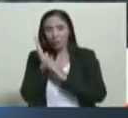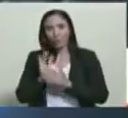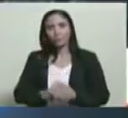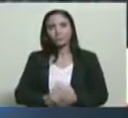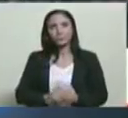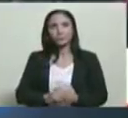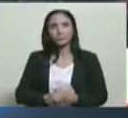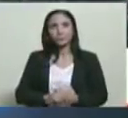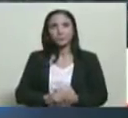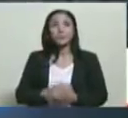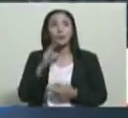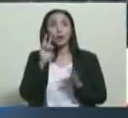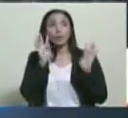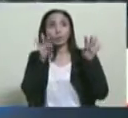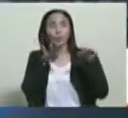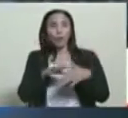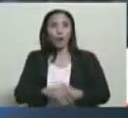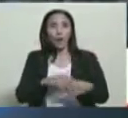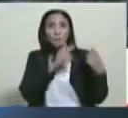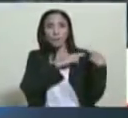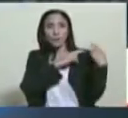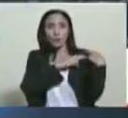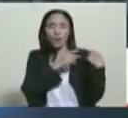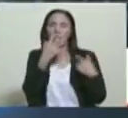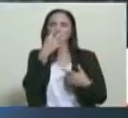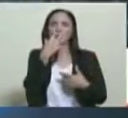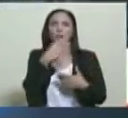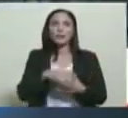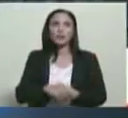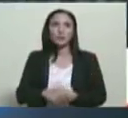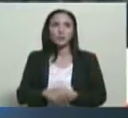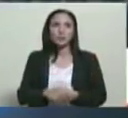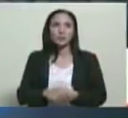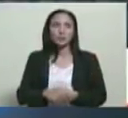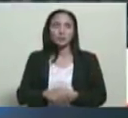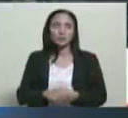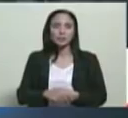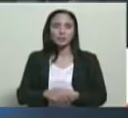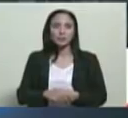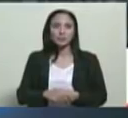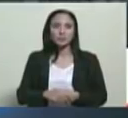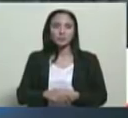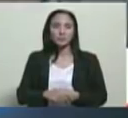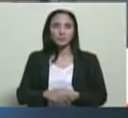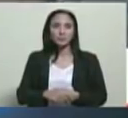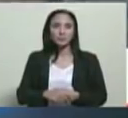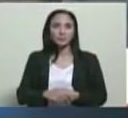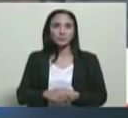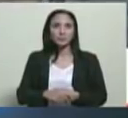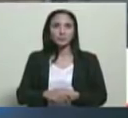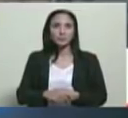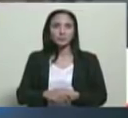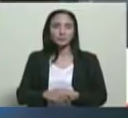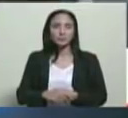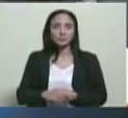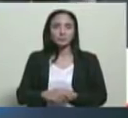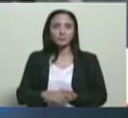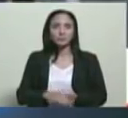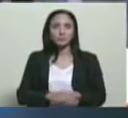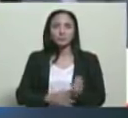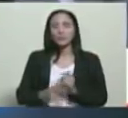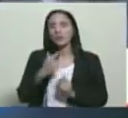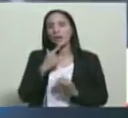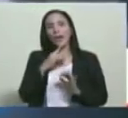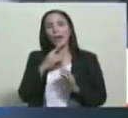vio a Padrino con la mascarilla, le gritaba: leales siempre, traidores nunca. Leales